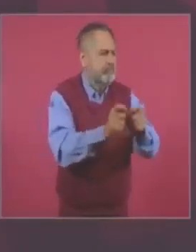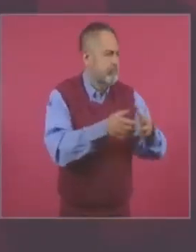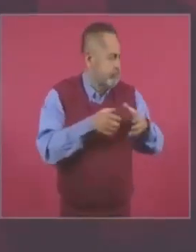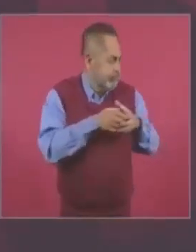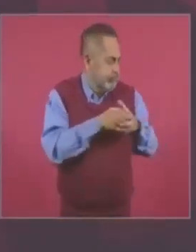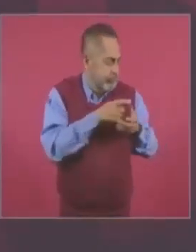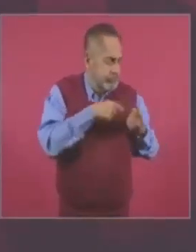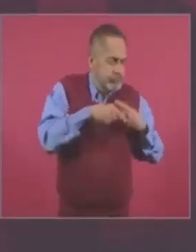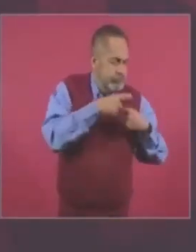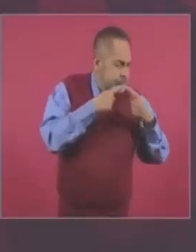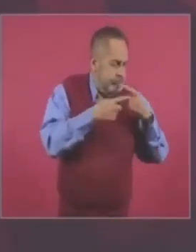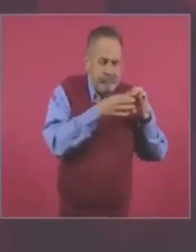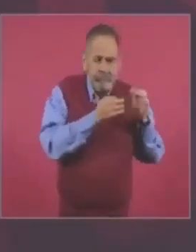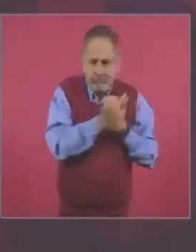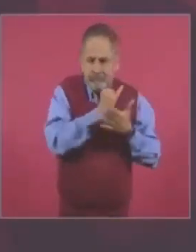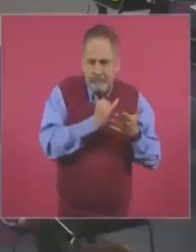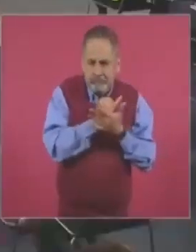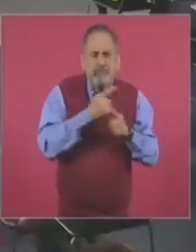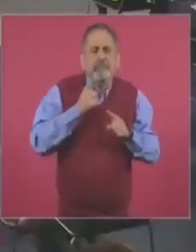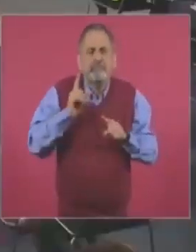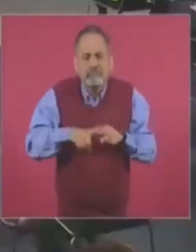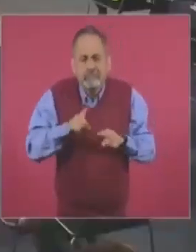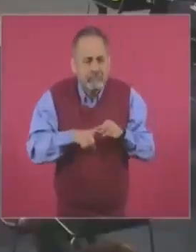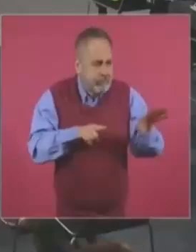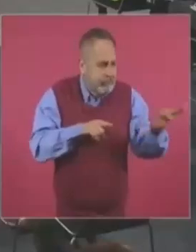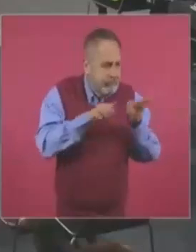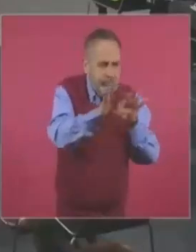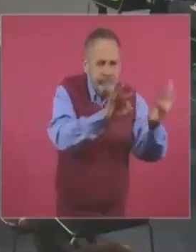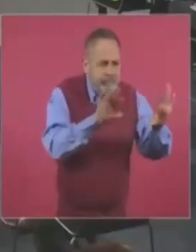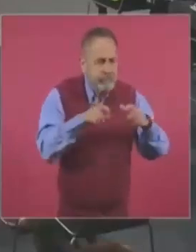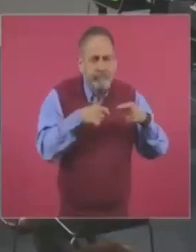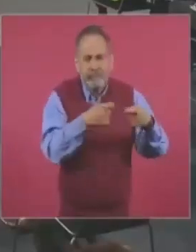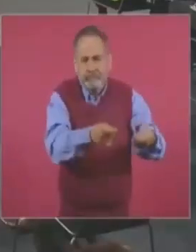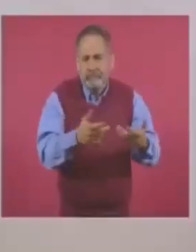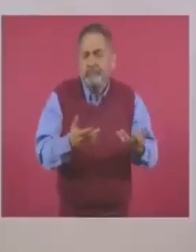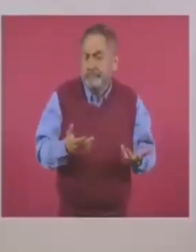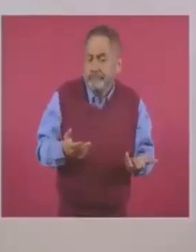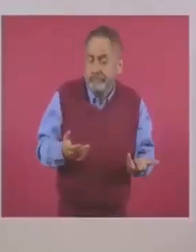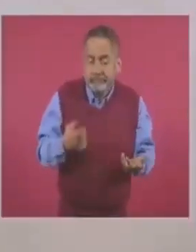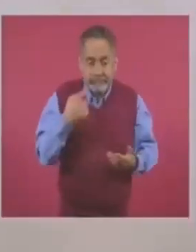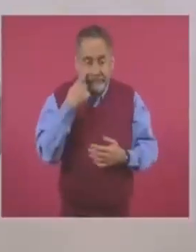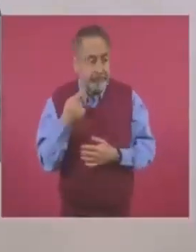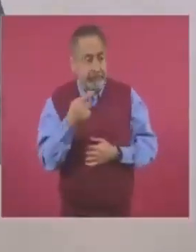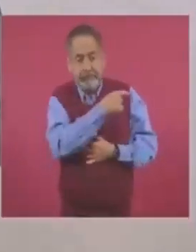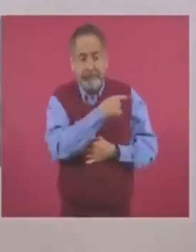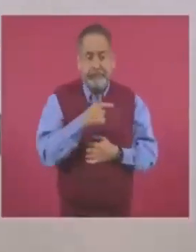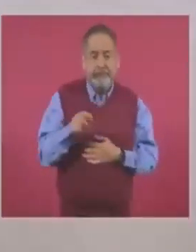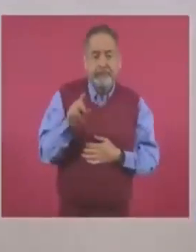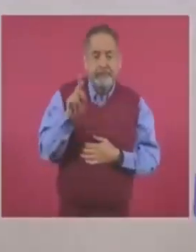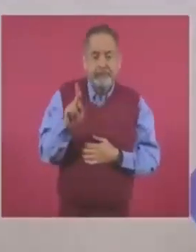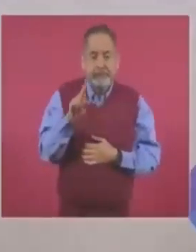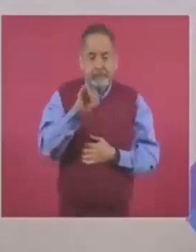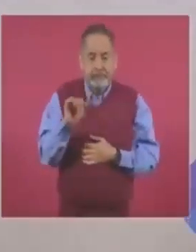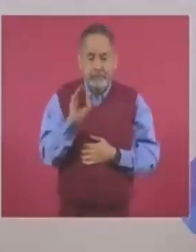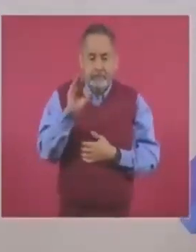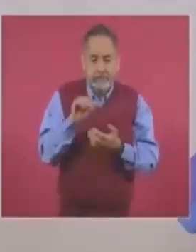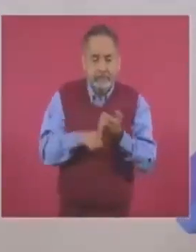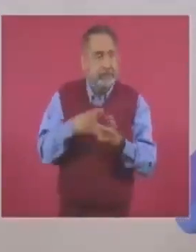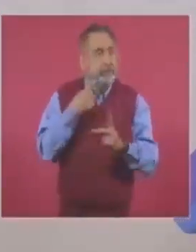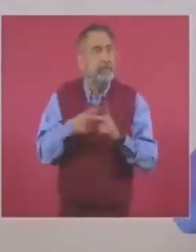incluso automatizado a todas las personas políticamente expuestas, y esta categoría también la